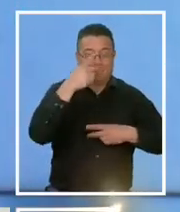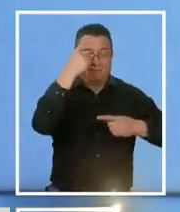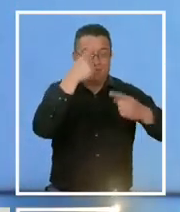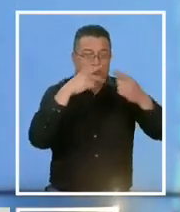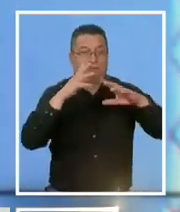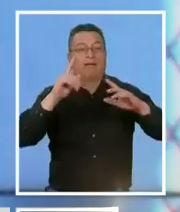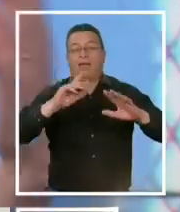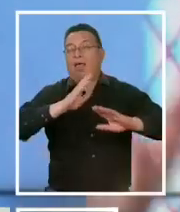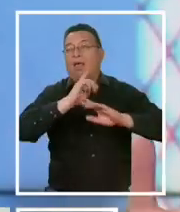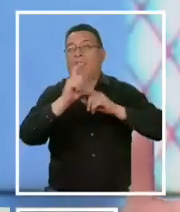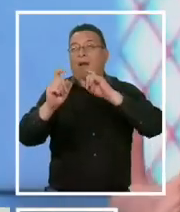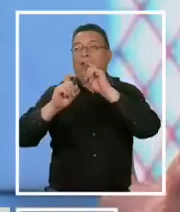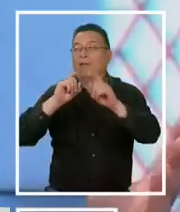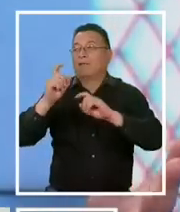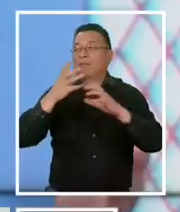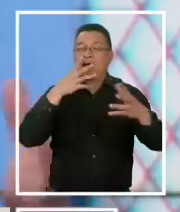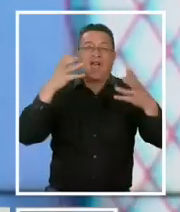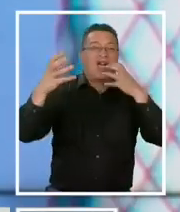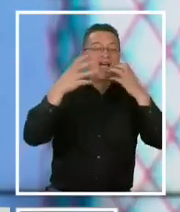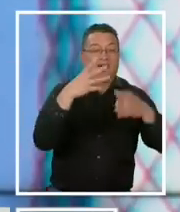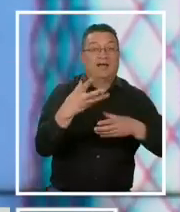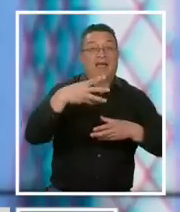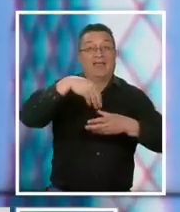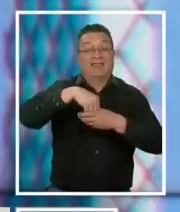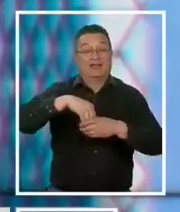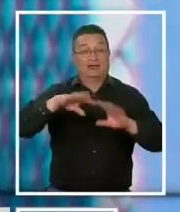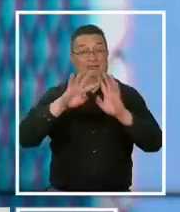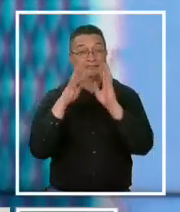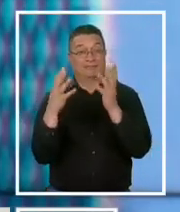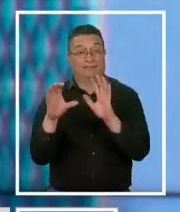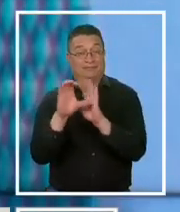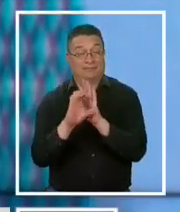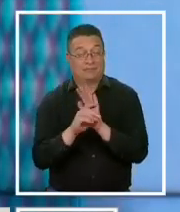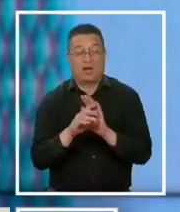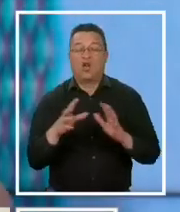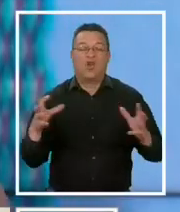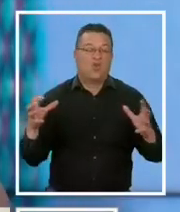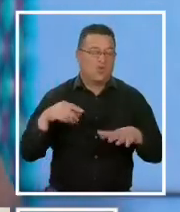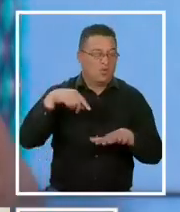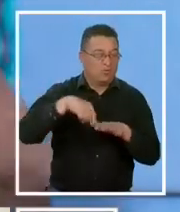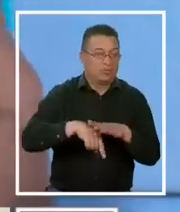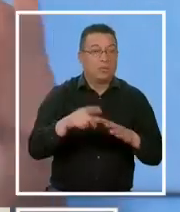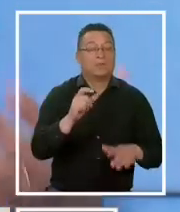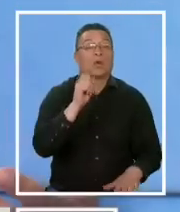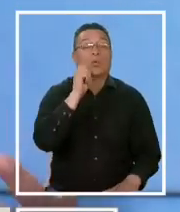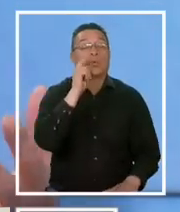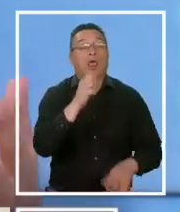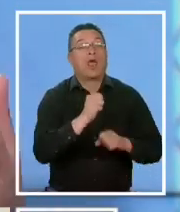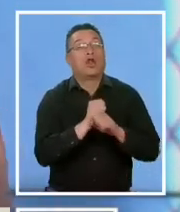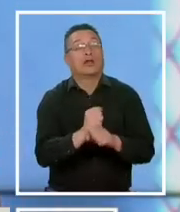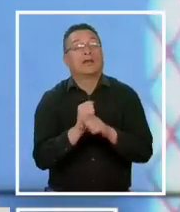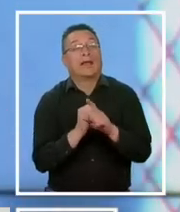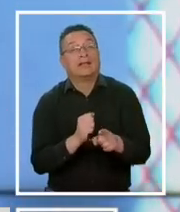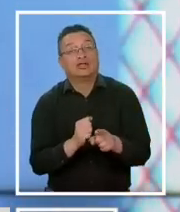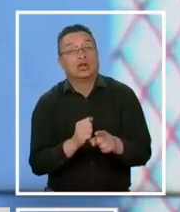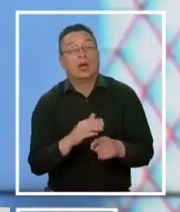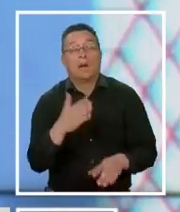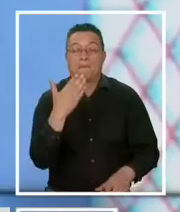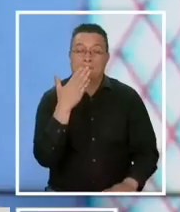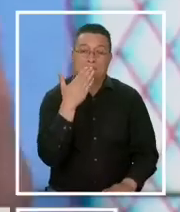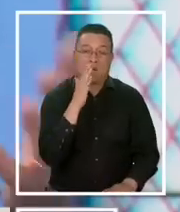cancelación al al griterío digamos dentro de la convención a la radicalidad Entonces cuál es junto contra eso las personas dicen